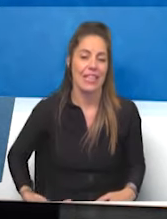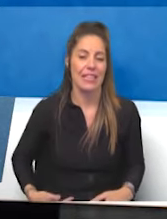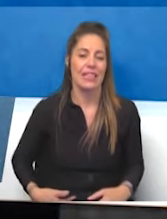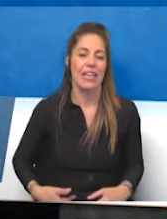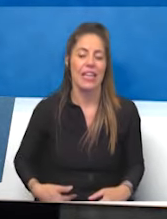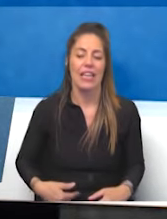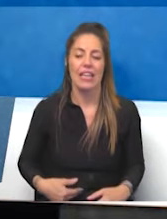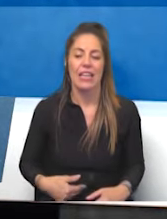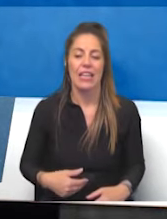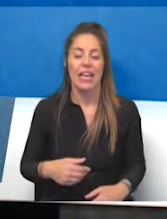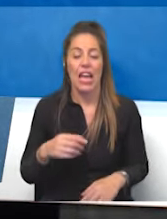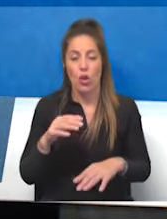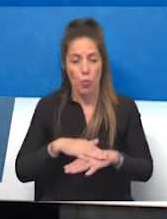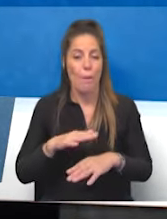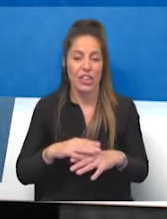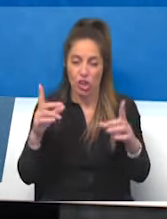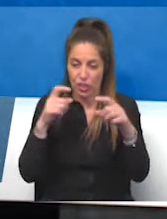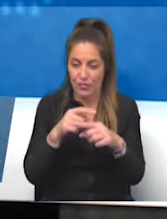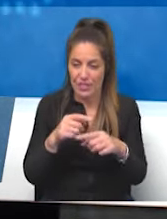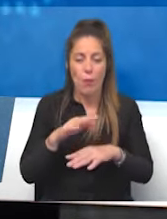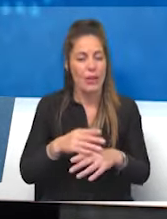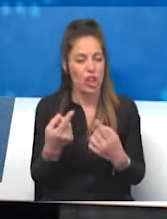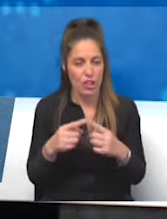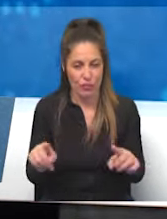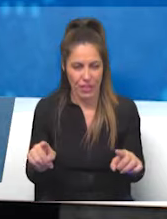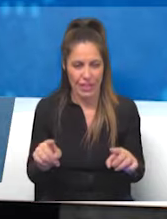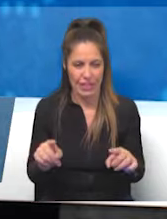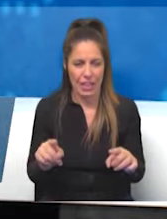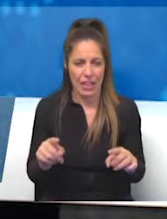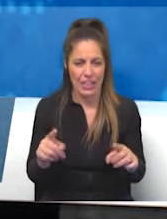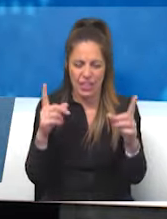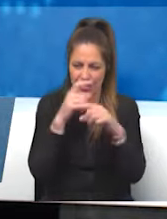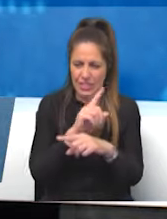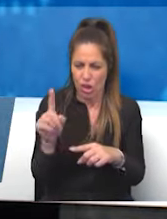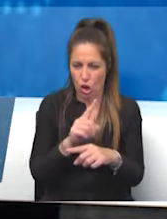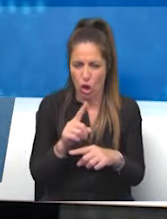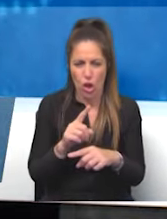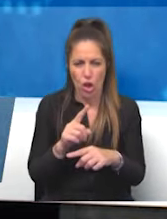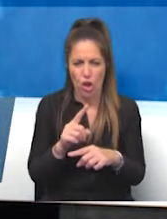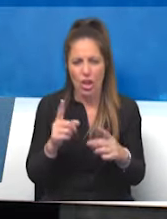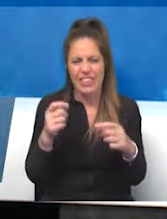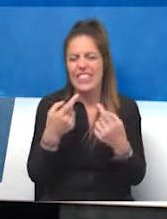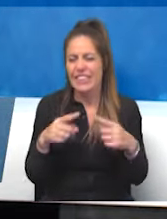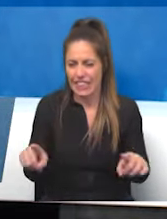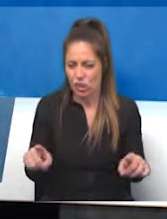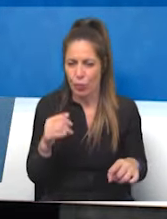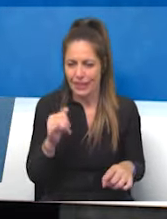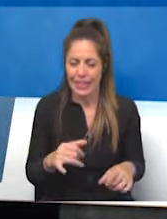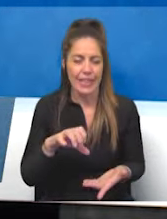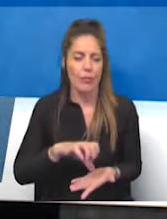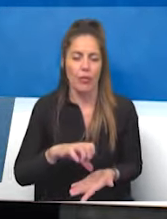tiempo complejo Que va a tener o distinto retiro complejo en mi pensar no es complejo distinto va tener el